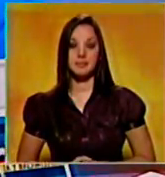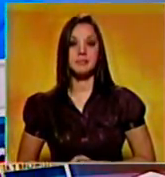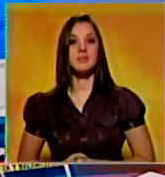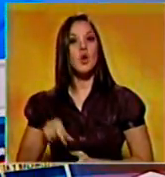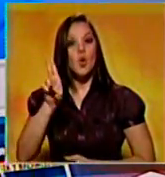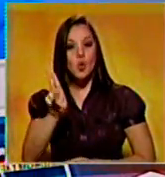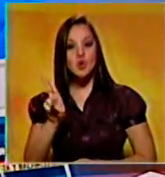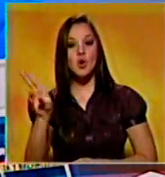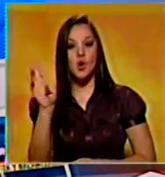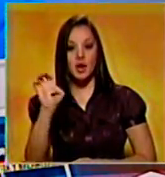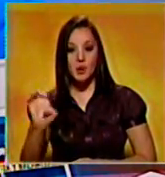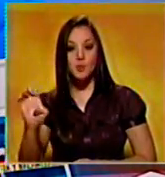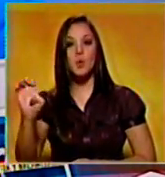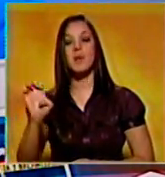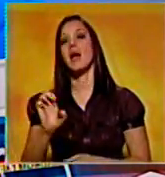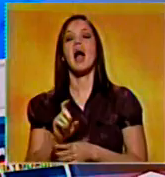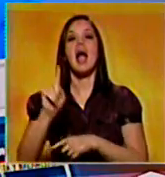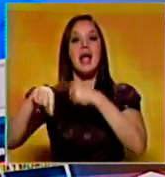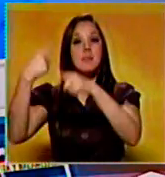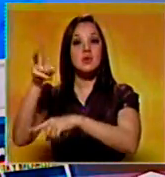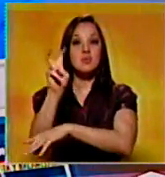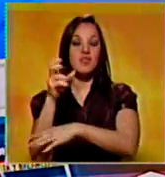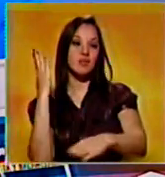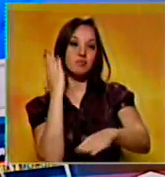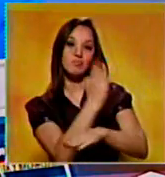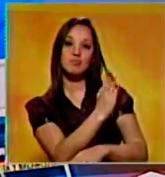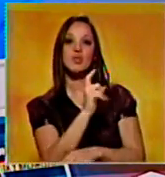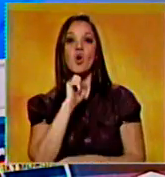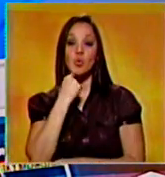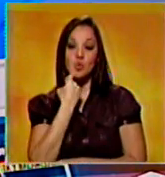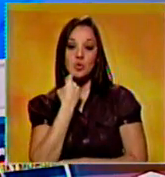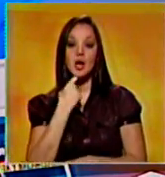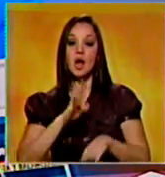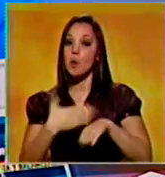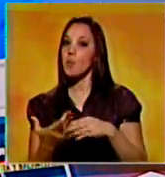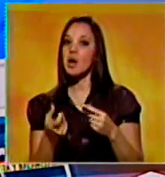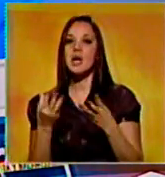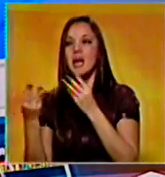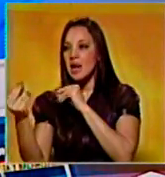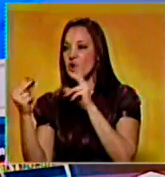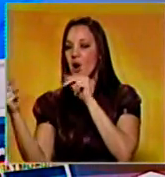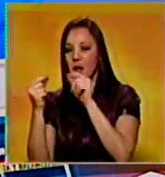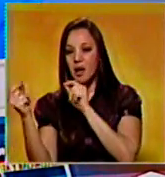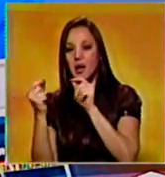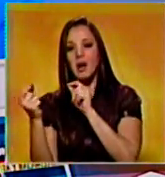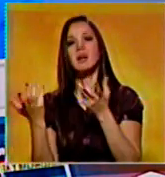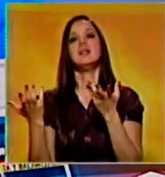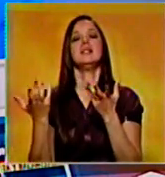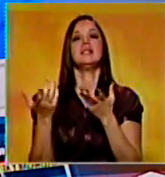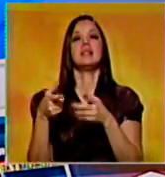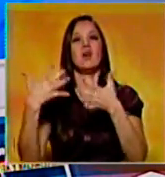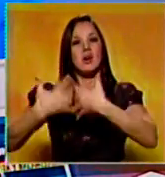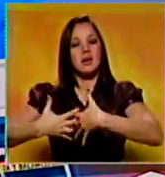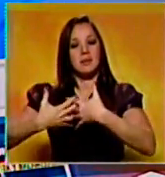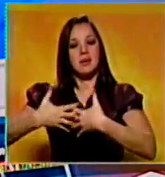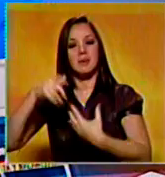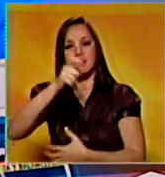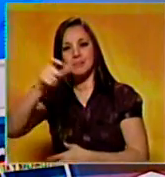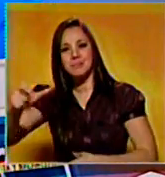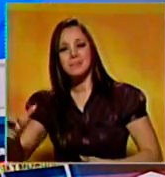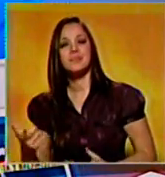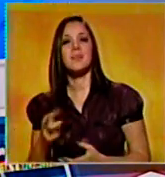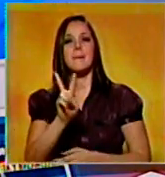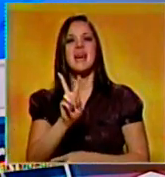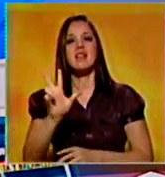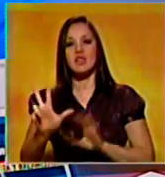La Unión Europea aplicará a partir del viernes nuevas sanciones contra Rusia tras numerosos debates entre los representantes de los 28 miembros de